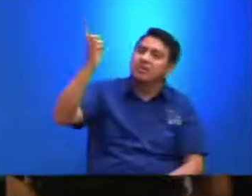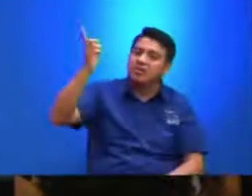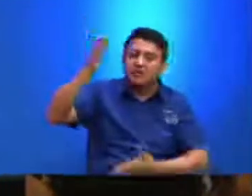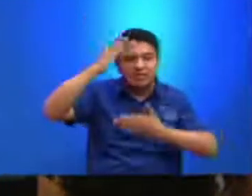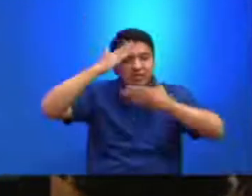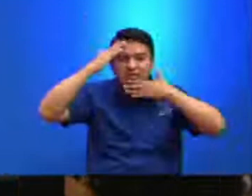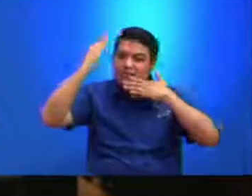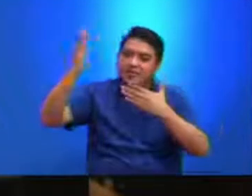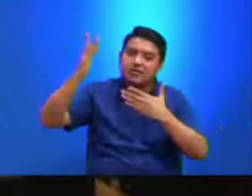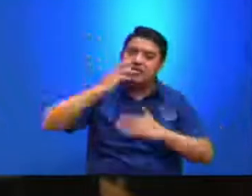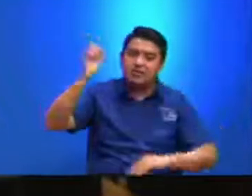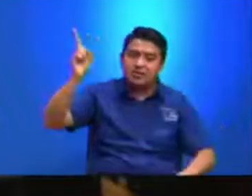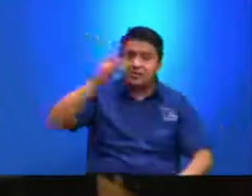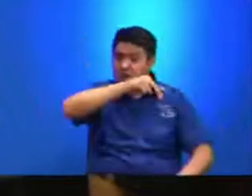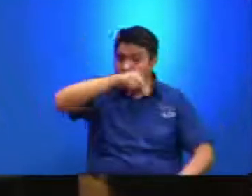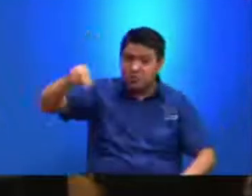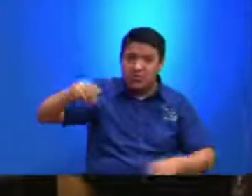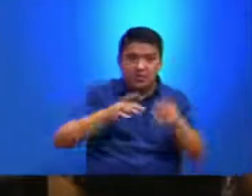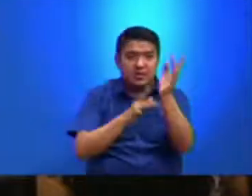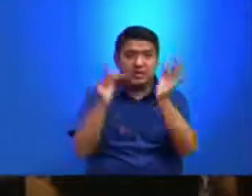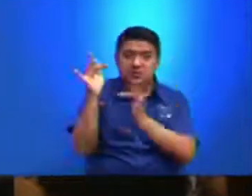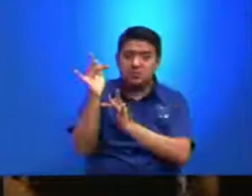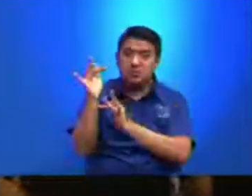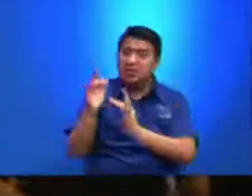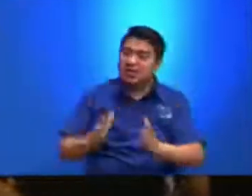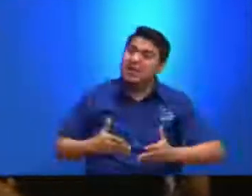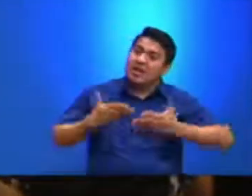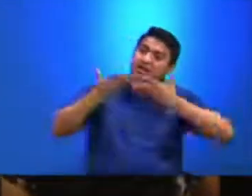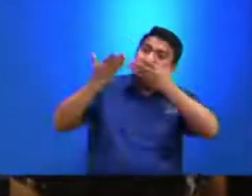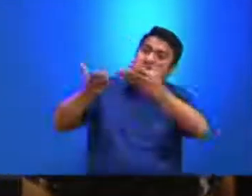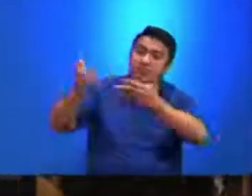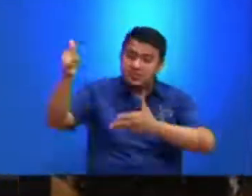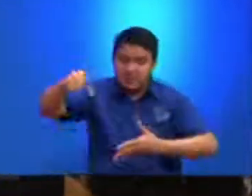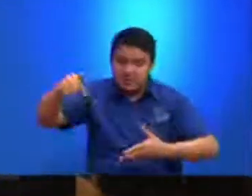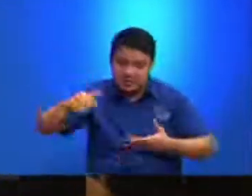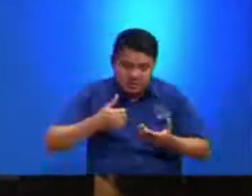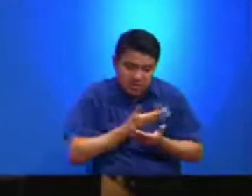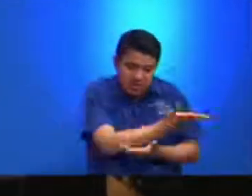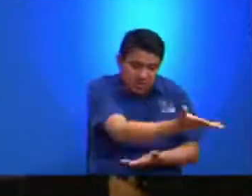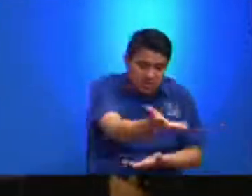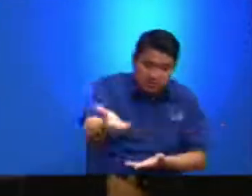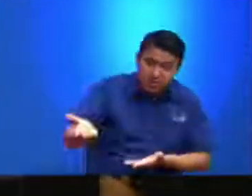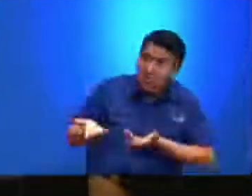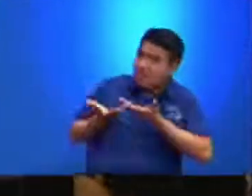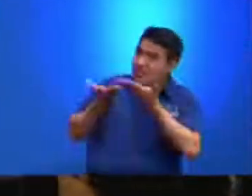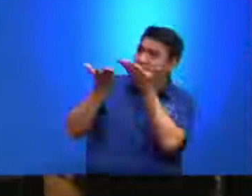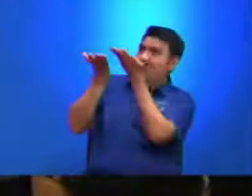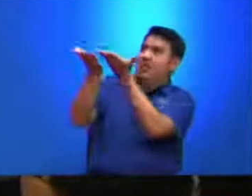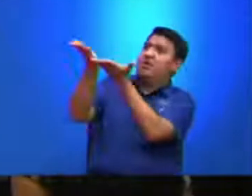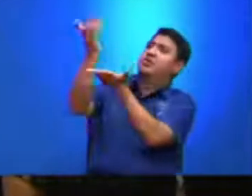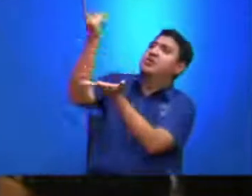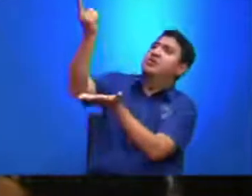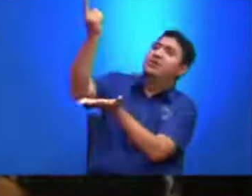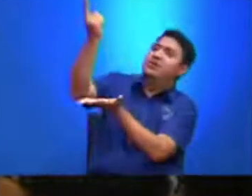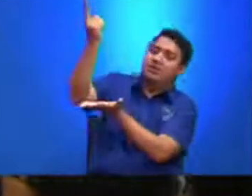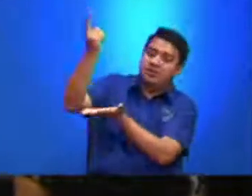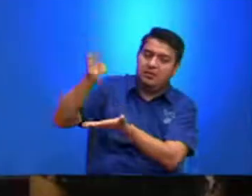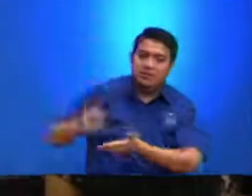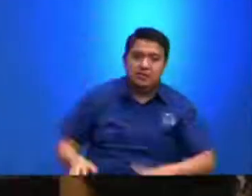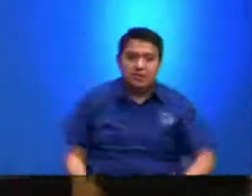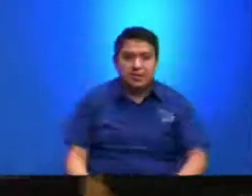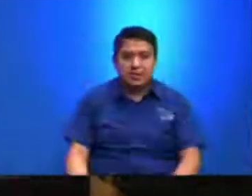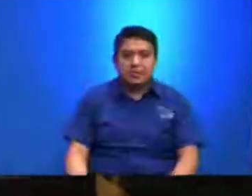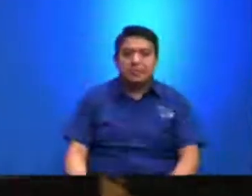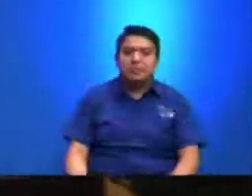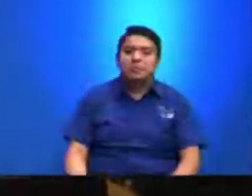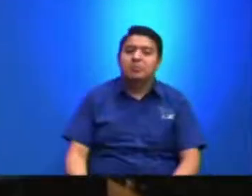Dios, Dios. En el nombre poderoso. Entregamos a este pueblo bendito en tus manos, Señor. En el nombre poderoso, Dios. Para